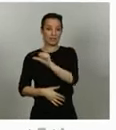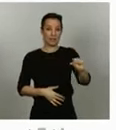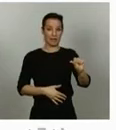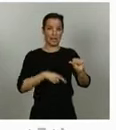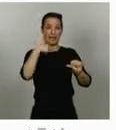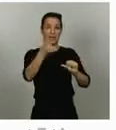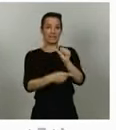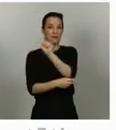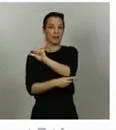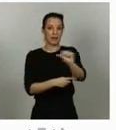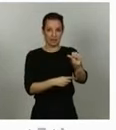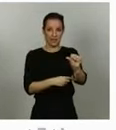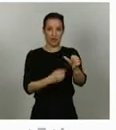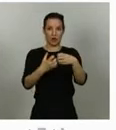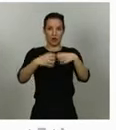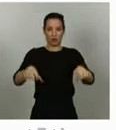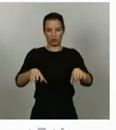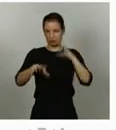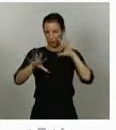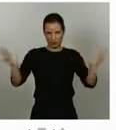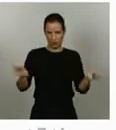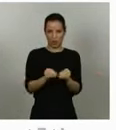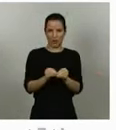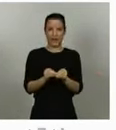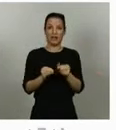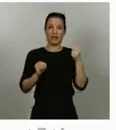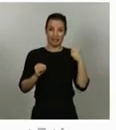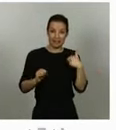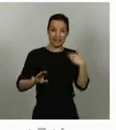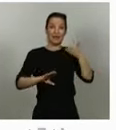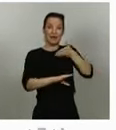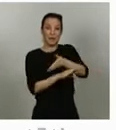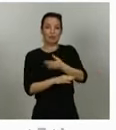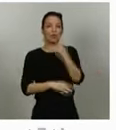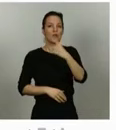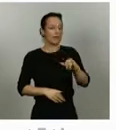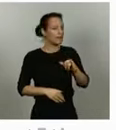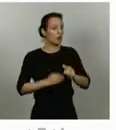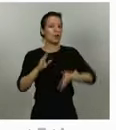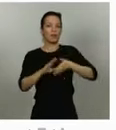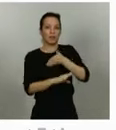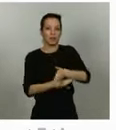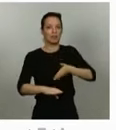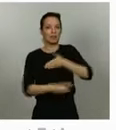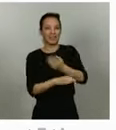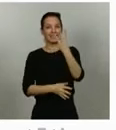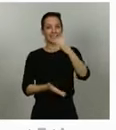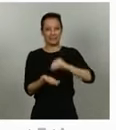una única cohorte global a la que vamos a ir a visitar, como se ha comentado, tres veces. Tengo que comentar que con los resultados de la